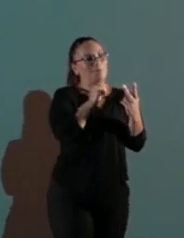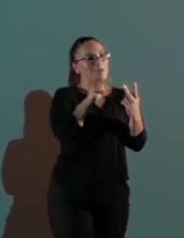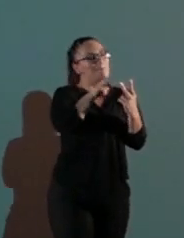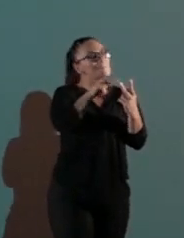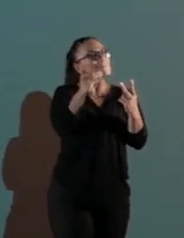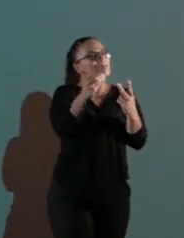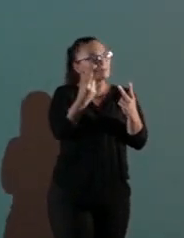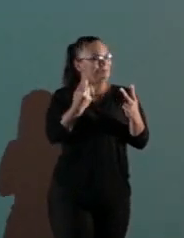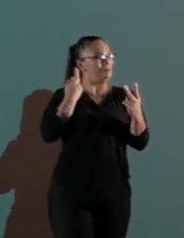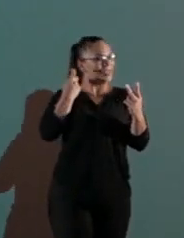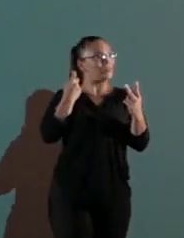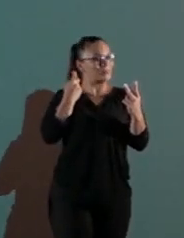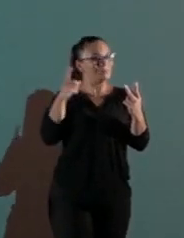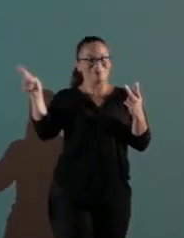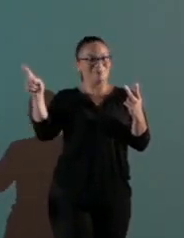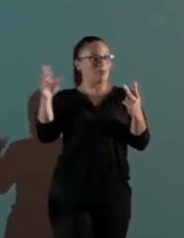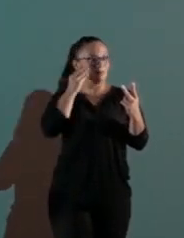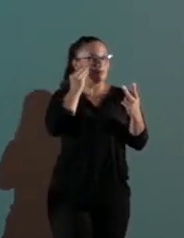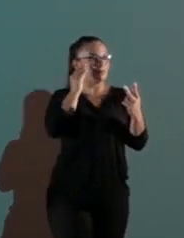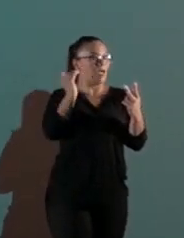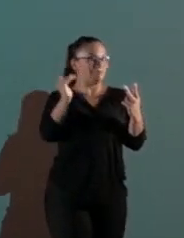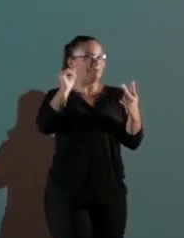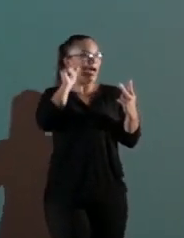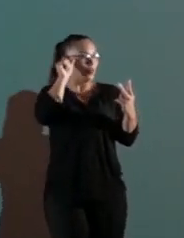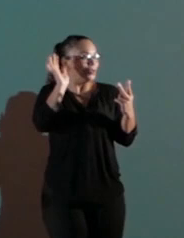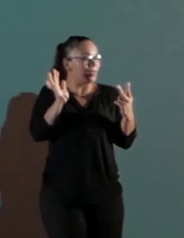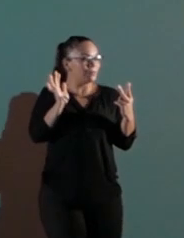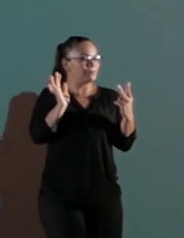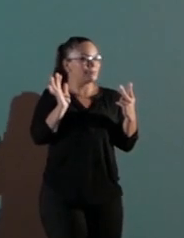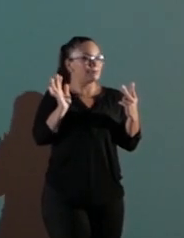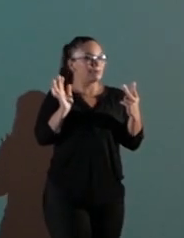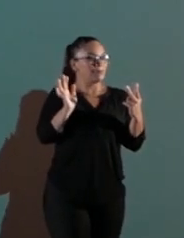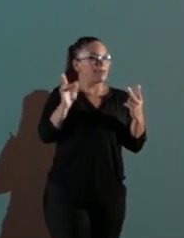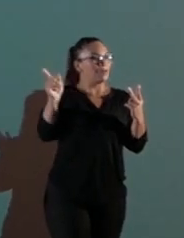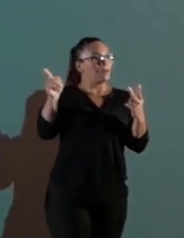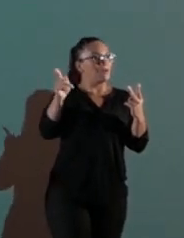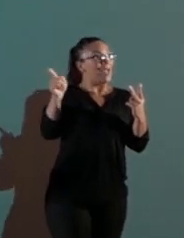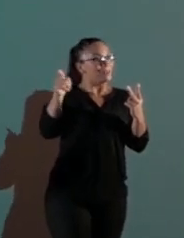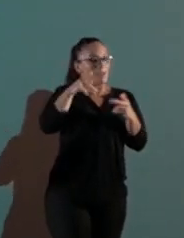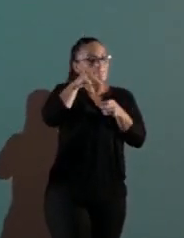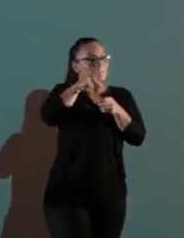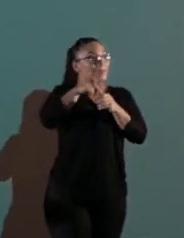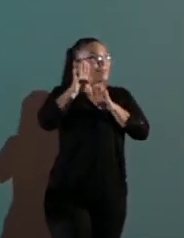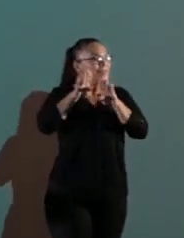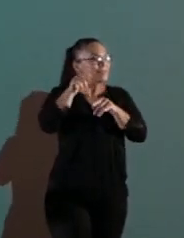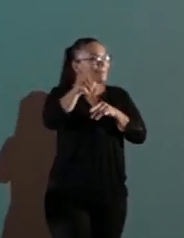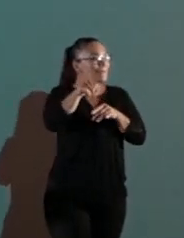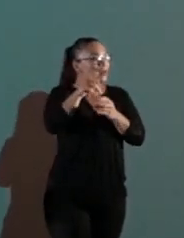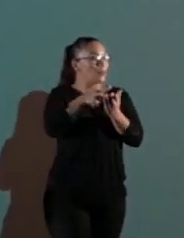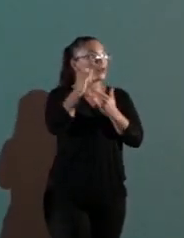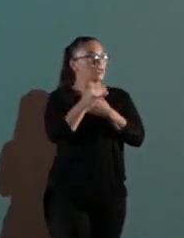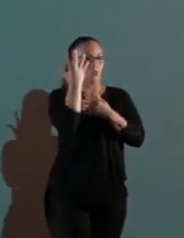reciente más fresco que había tocado vivir ya más crecidita y es mi participación en un proyecto maravilloso el